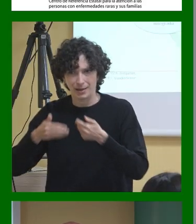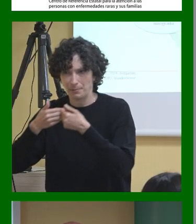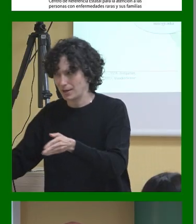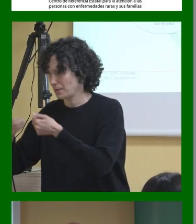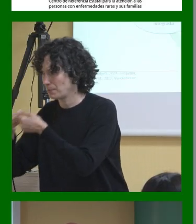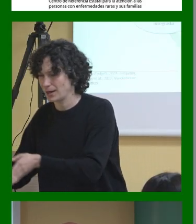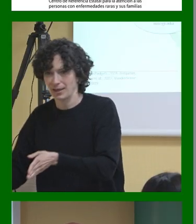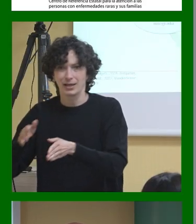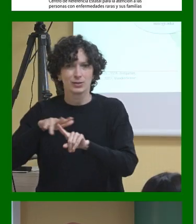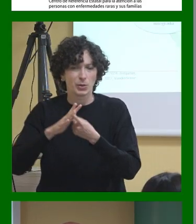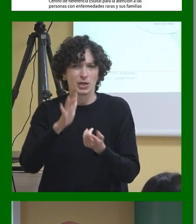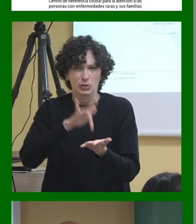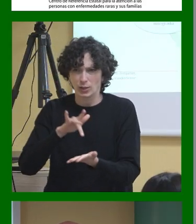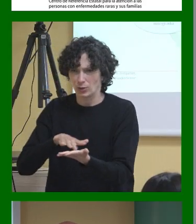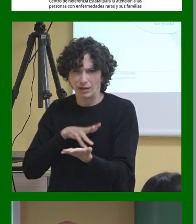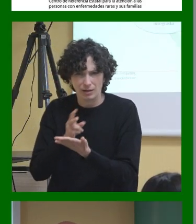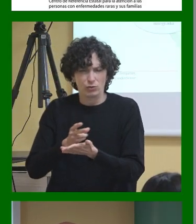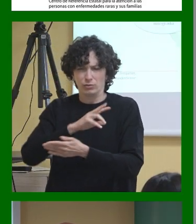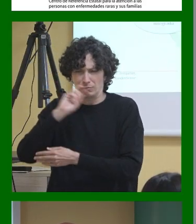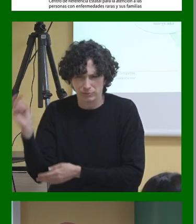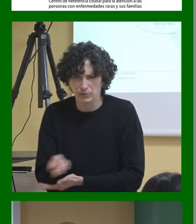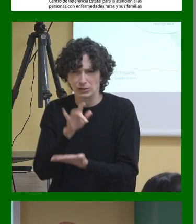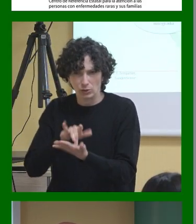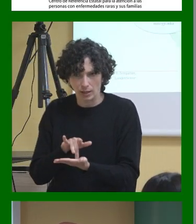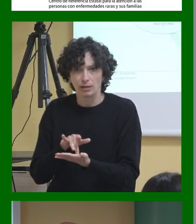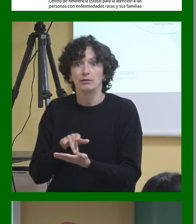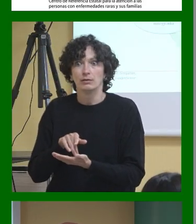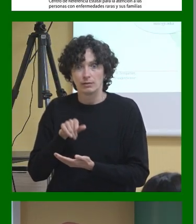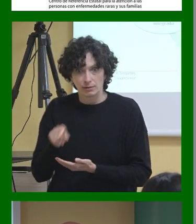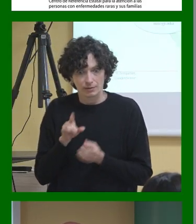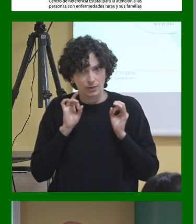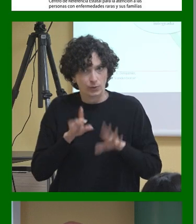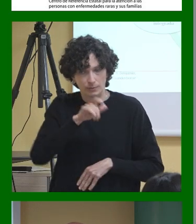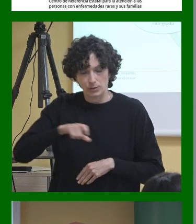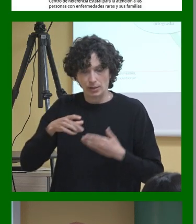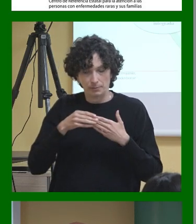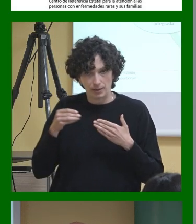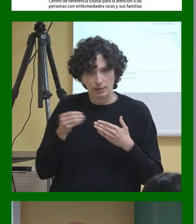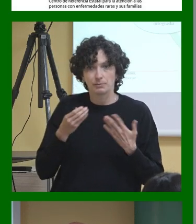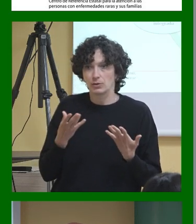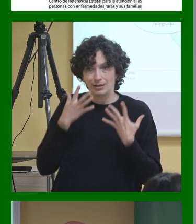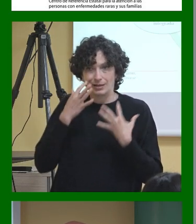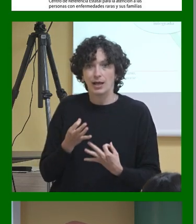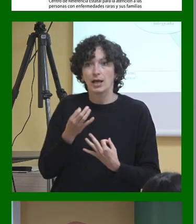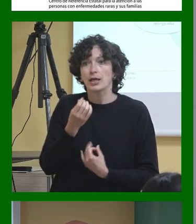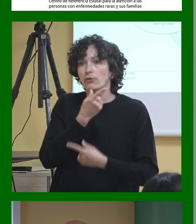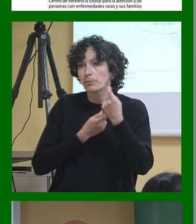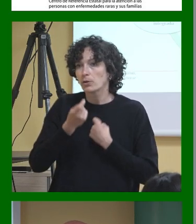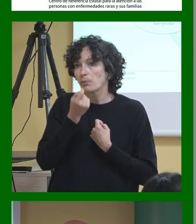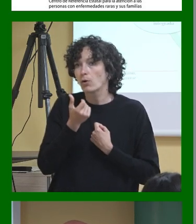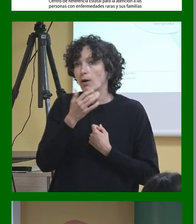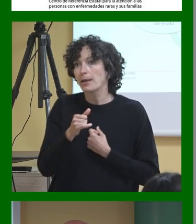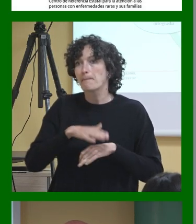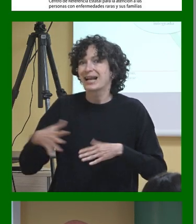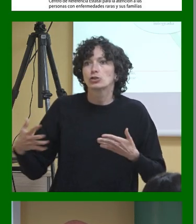islas, a múltiples desafíos. No solamente es eso, sino que la carencia de información es para todos. Y este es un grave